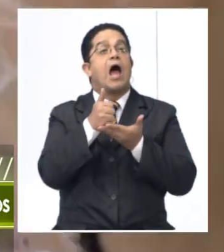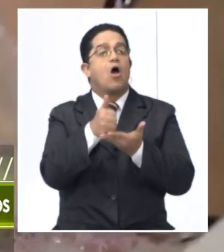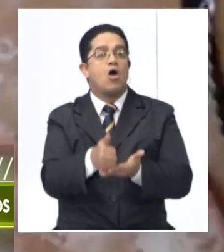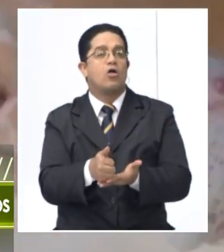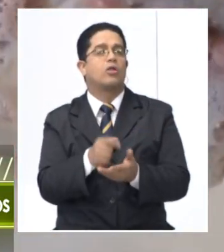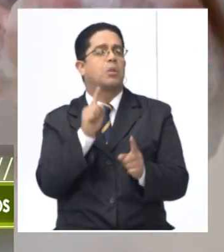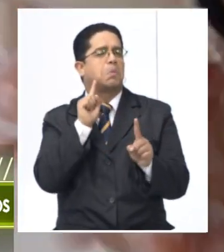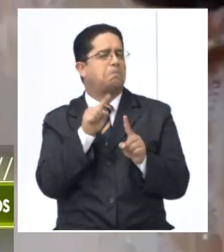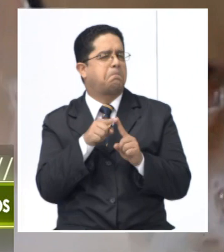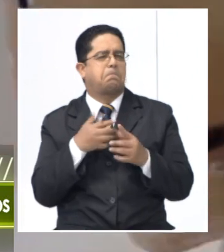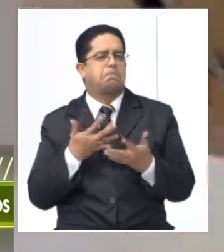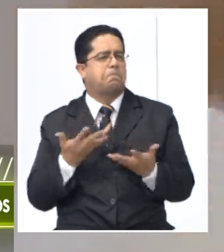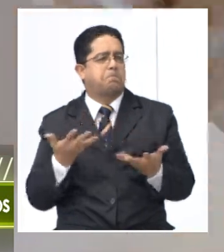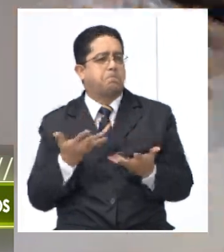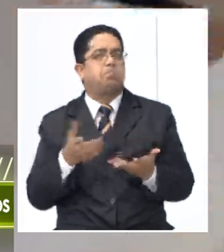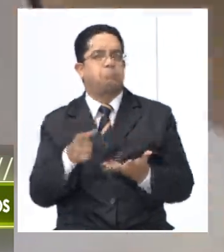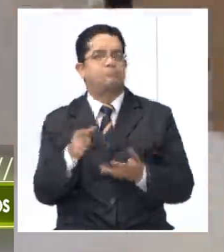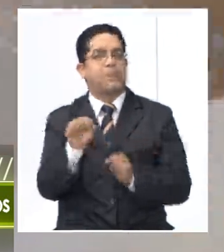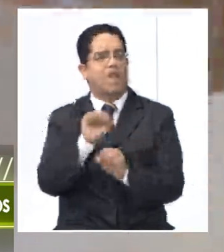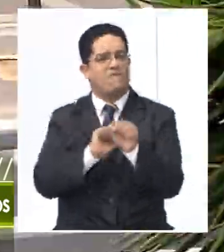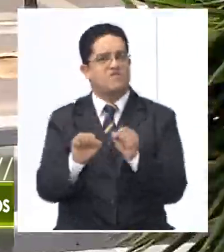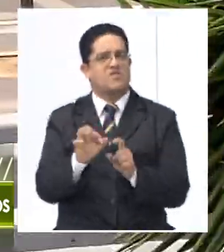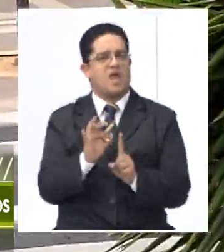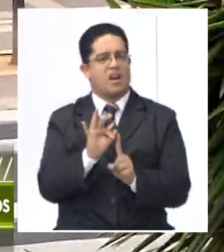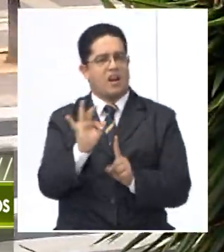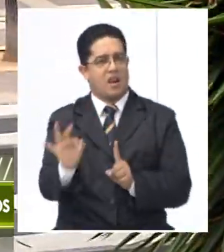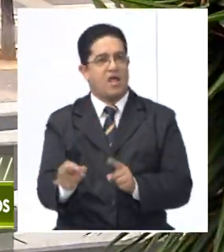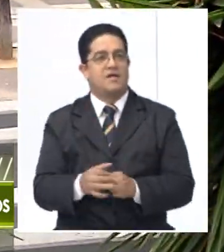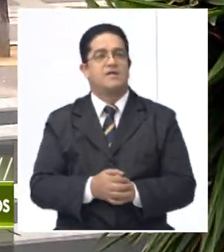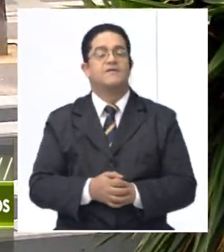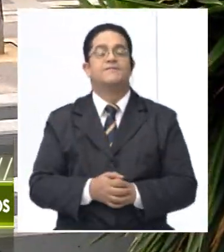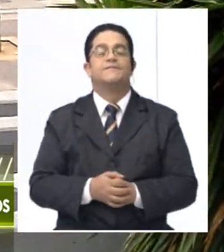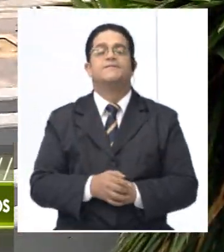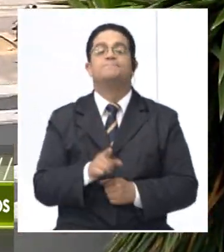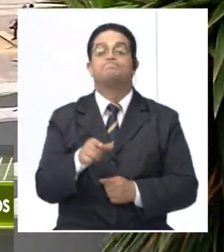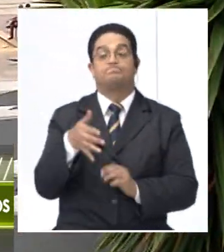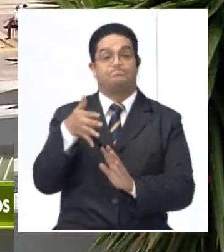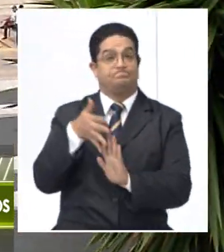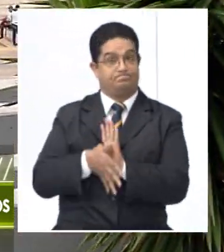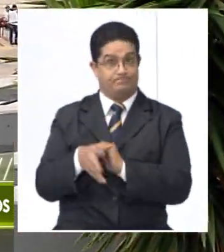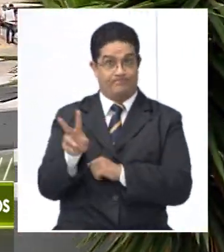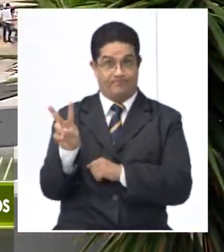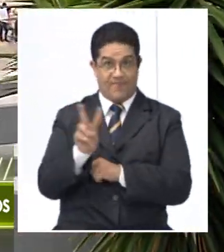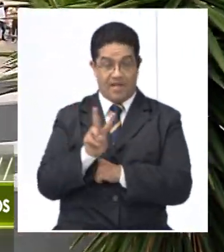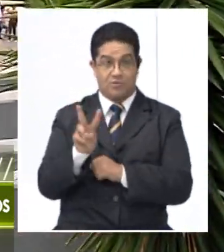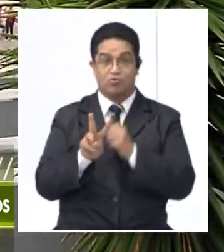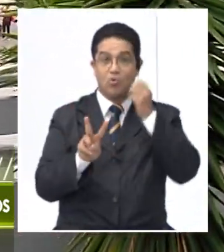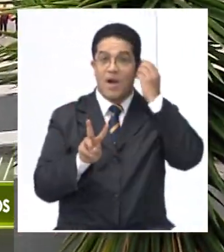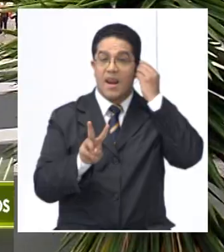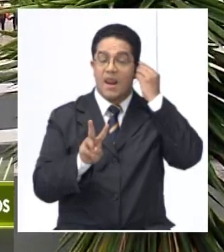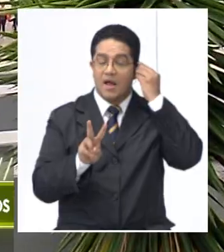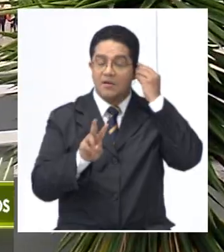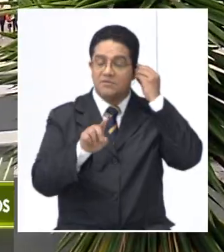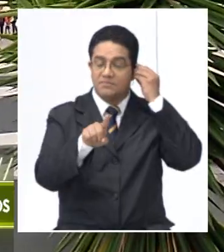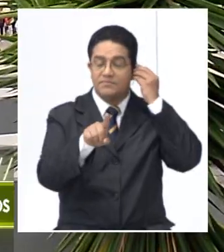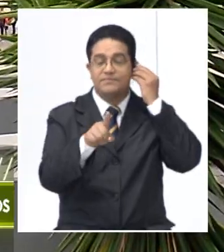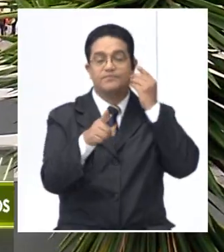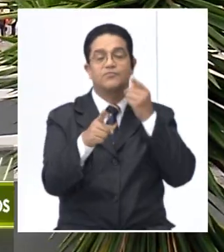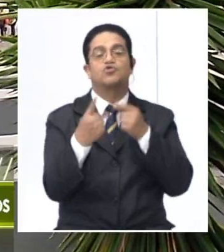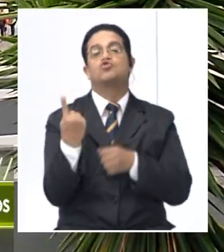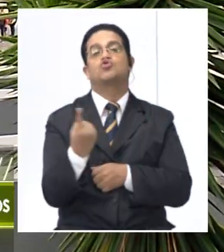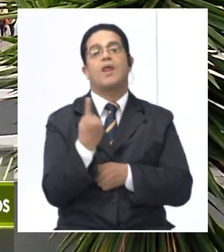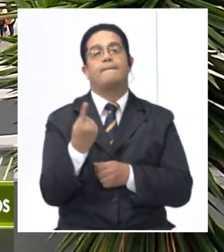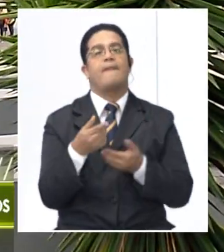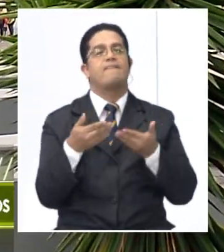para hacerle frente a este coronavirus. En lo que respecta a Venezuela, se mantuvieron operativos únicamente